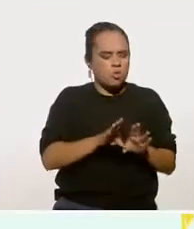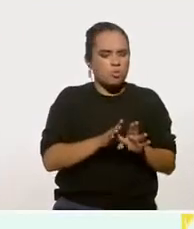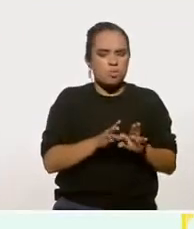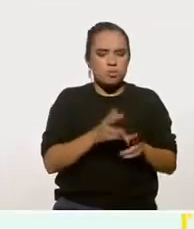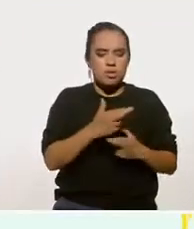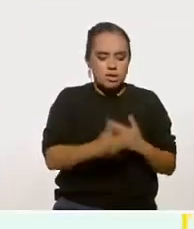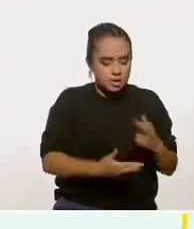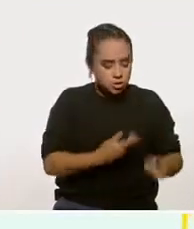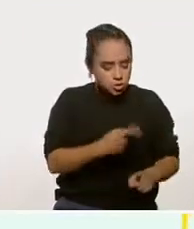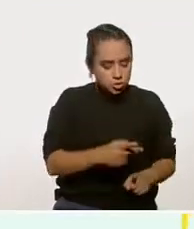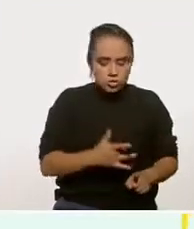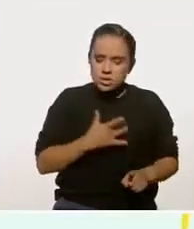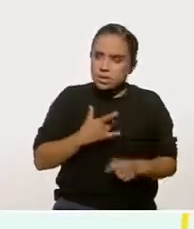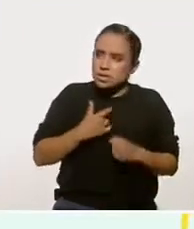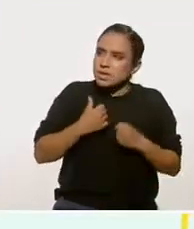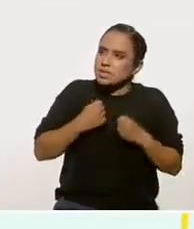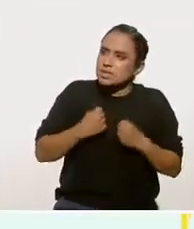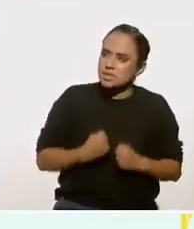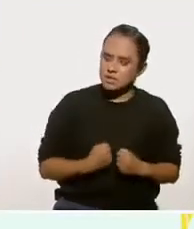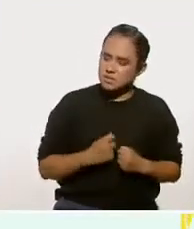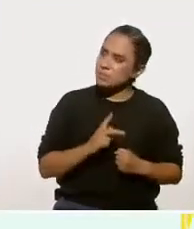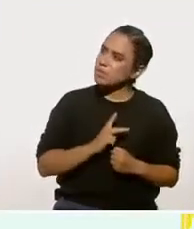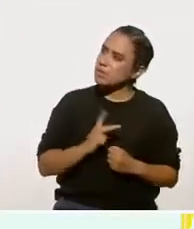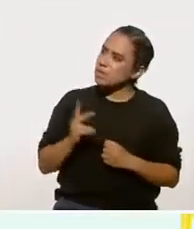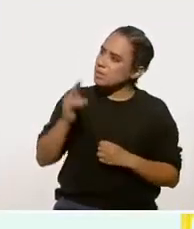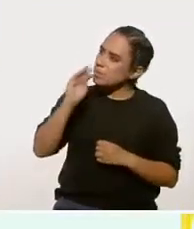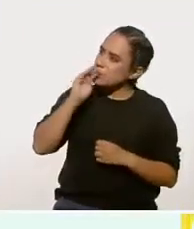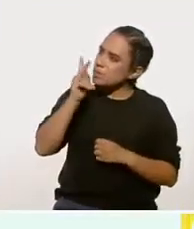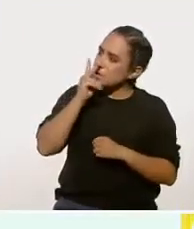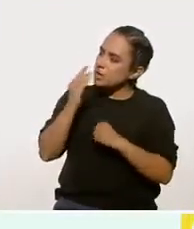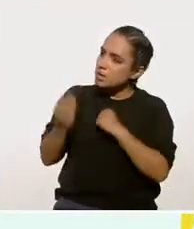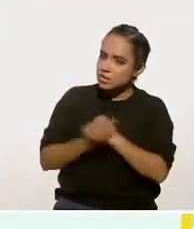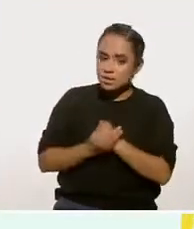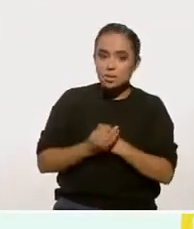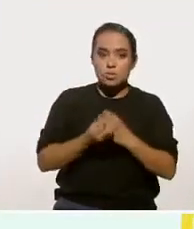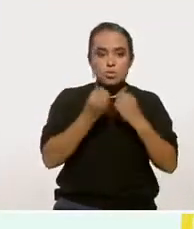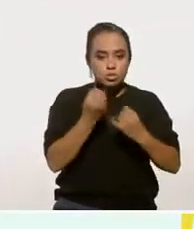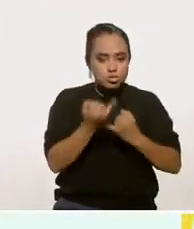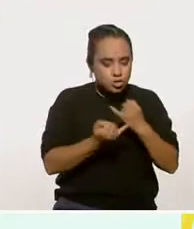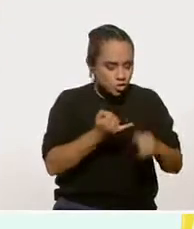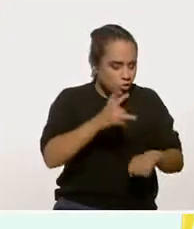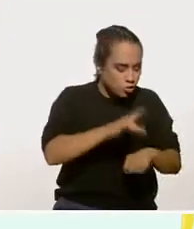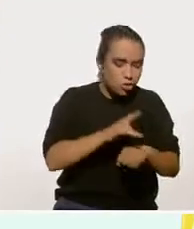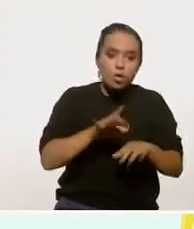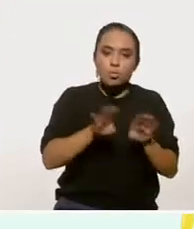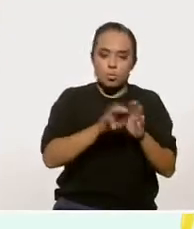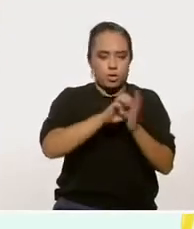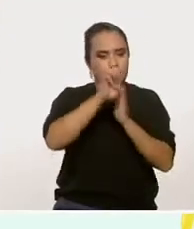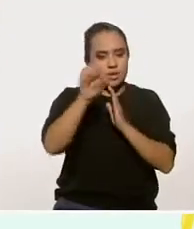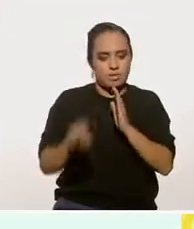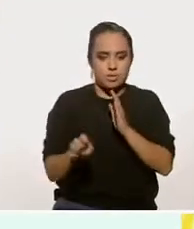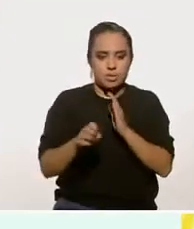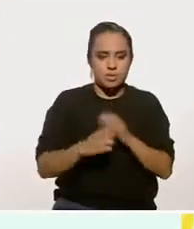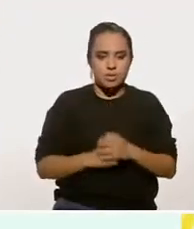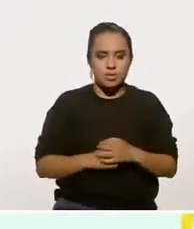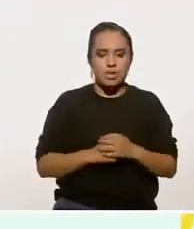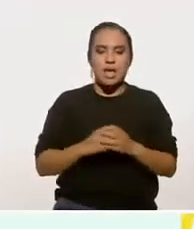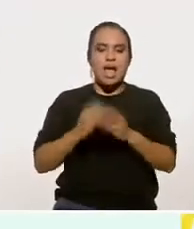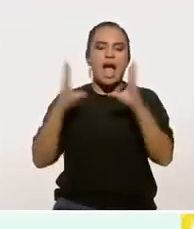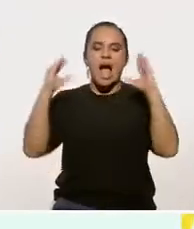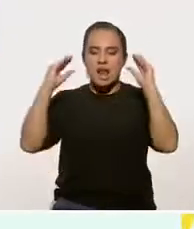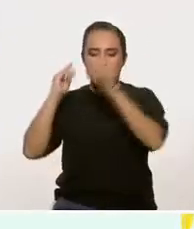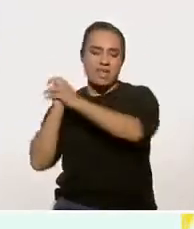la sensación de seguridad en el cuerpo. Muchos juegos de contacto. Los juegos de contacto es, por ejemplo, jugar